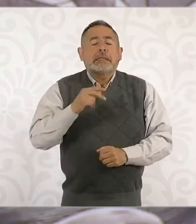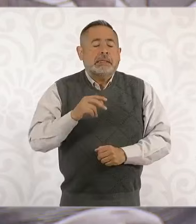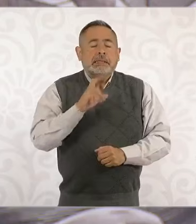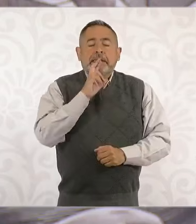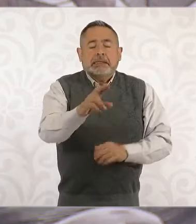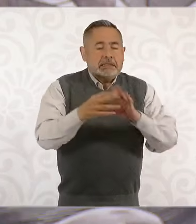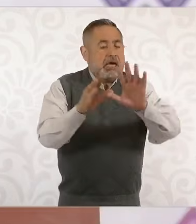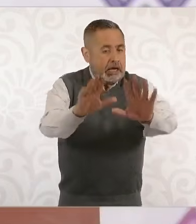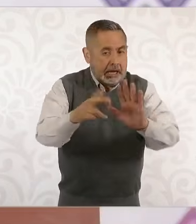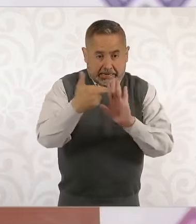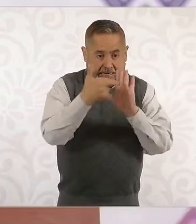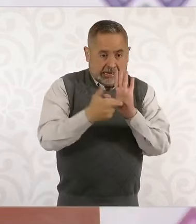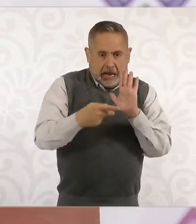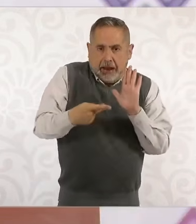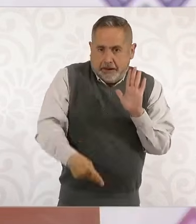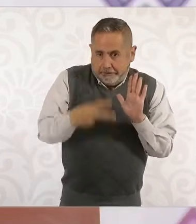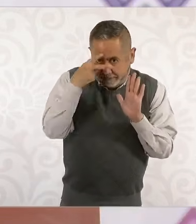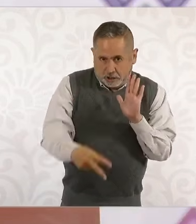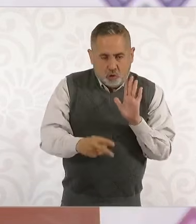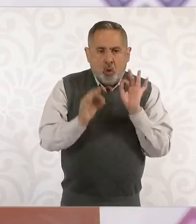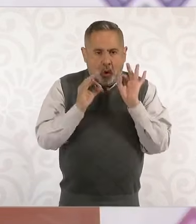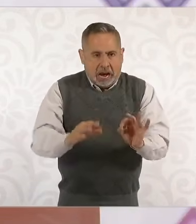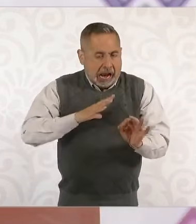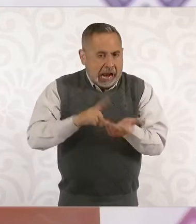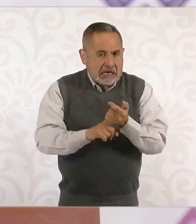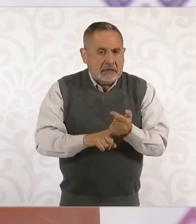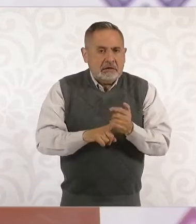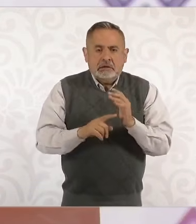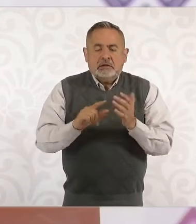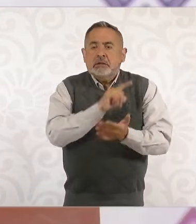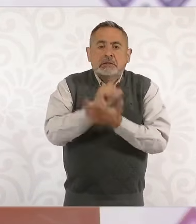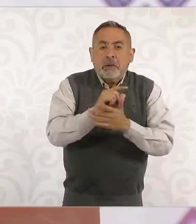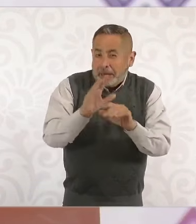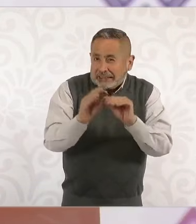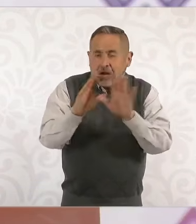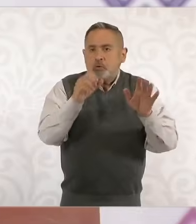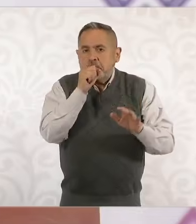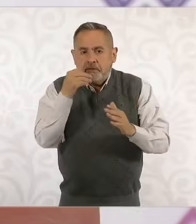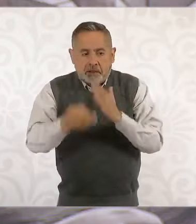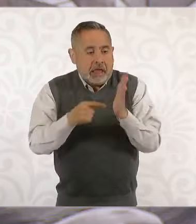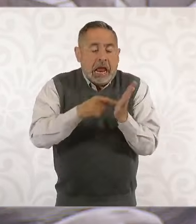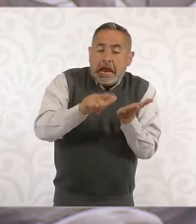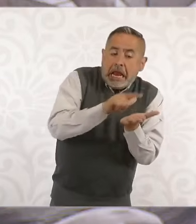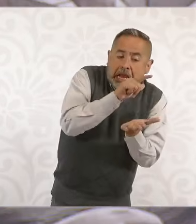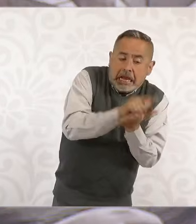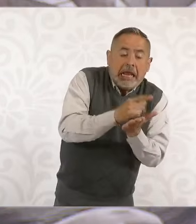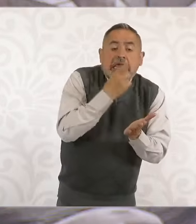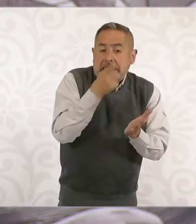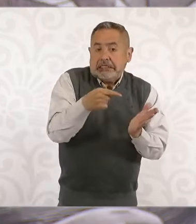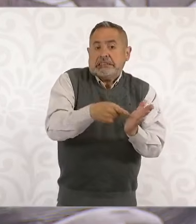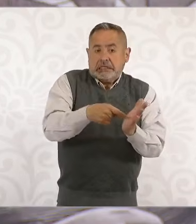No tenemos un marco sobre reventa específicamente. Lo que sí tenemos es, la ley sí determina cuando